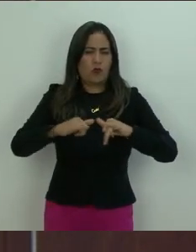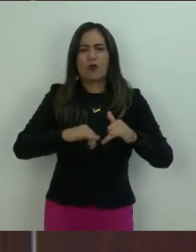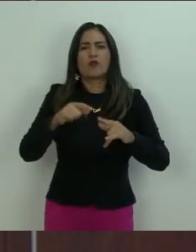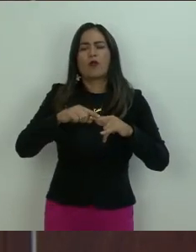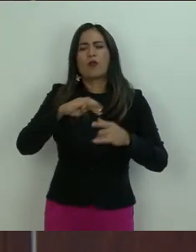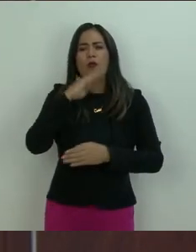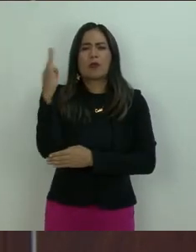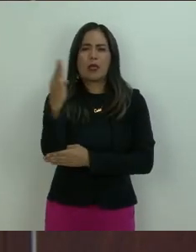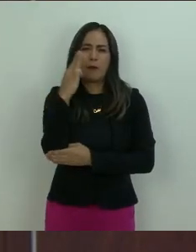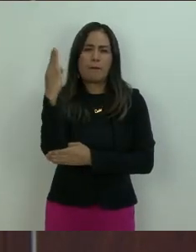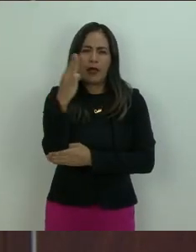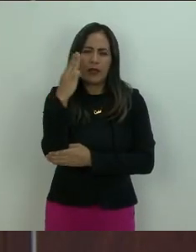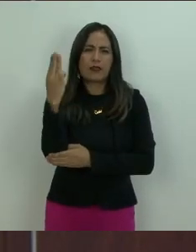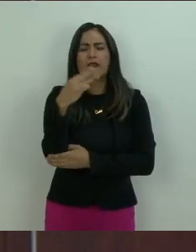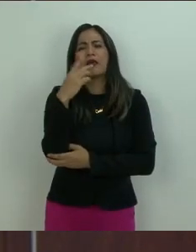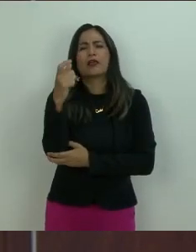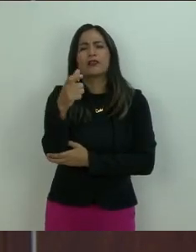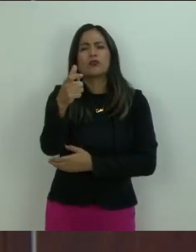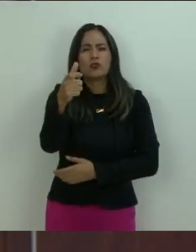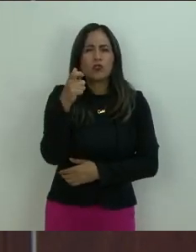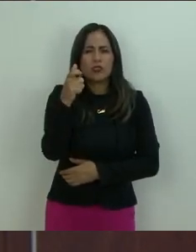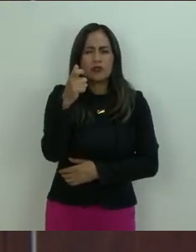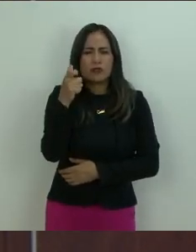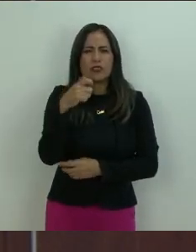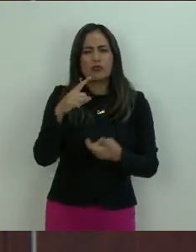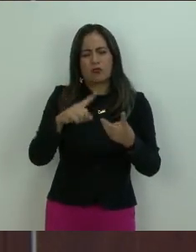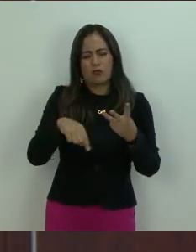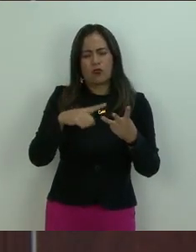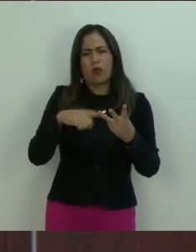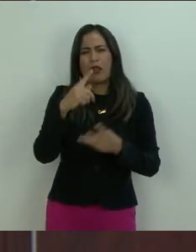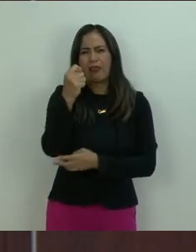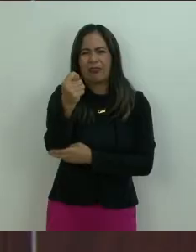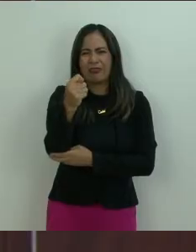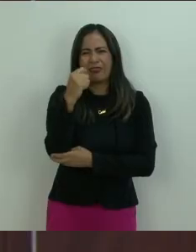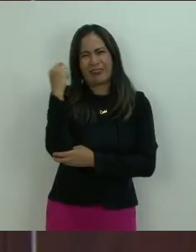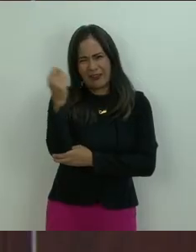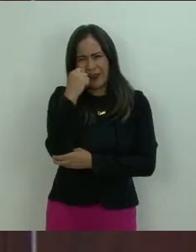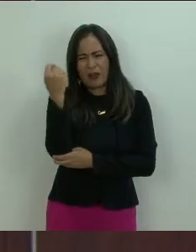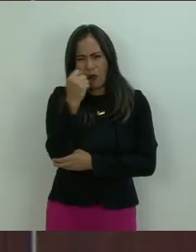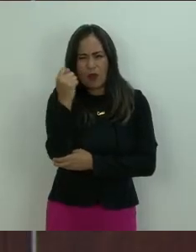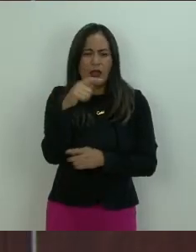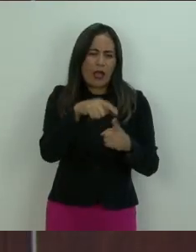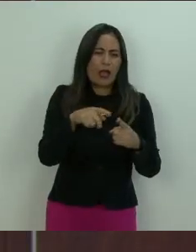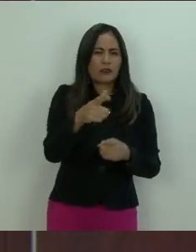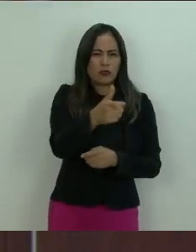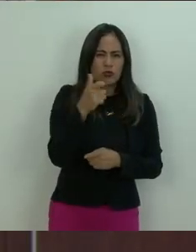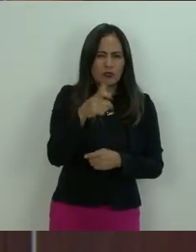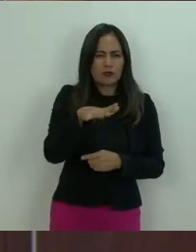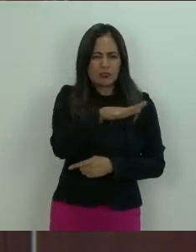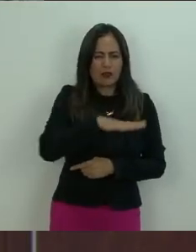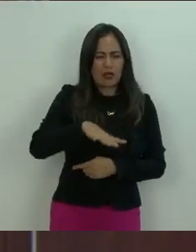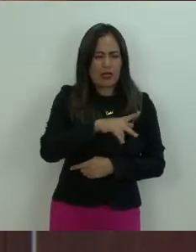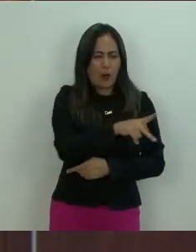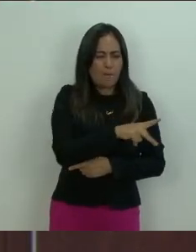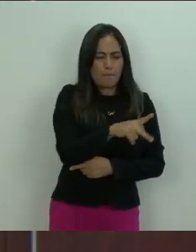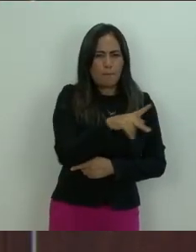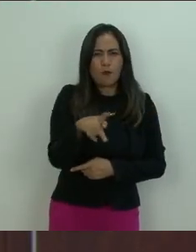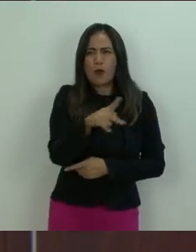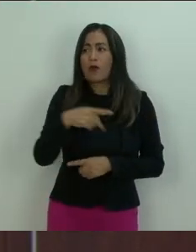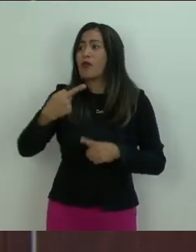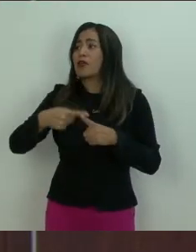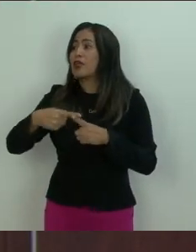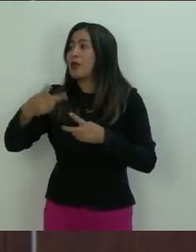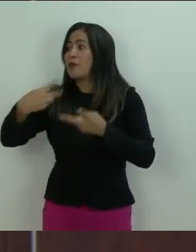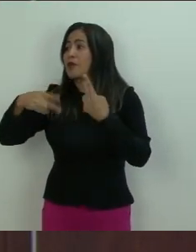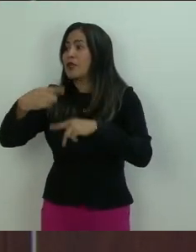y Xochimilco van a compartir con Tláhuac algo, aunque cada pueblo de Xochimilco, ¿quién viene de Xochimilco?